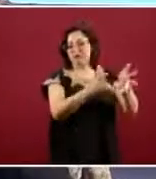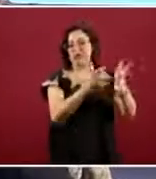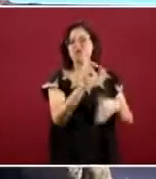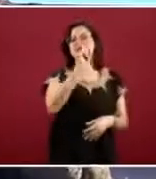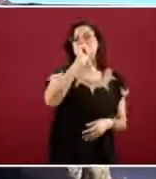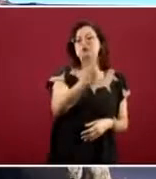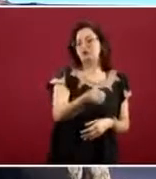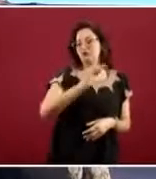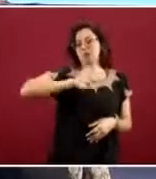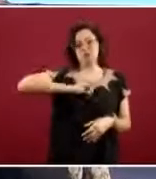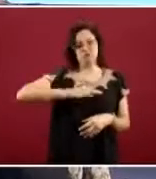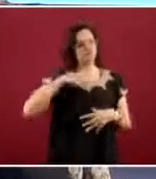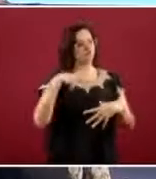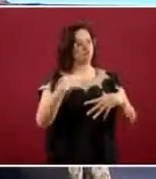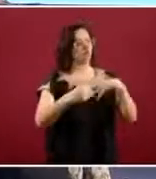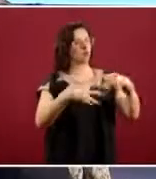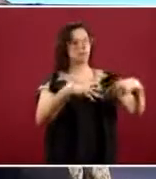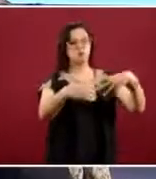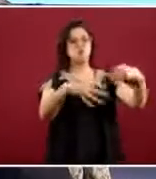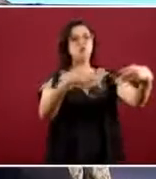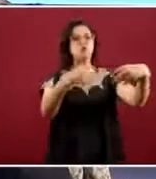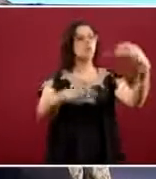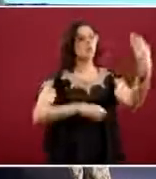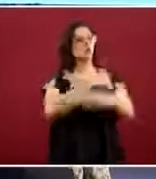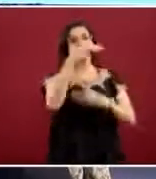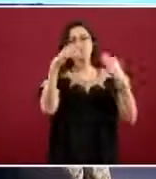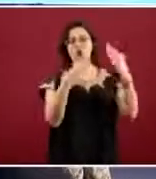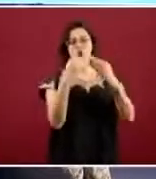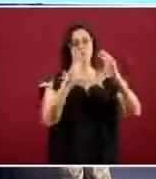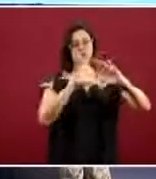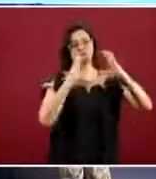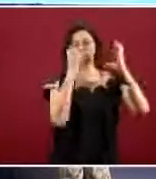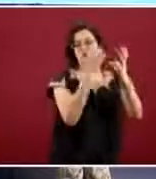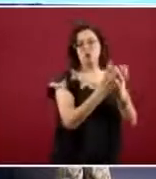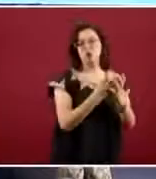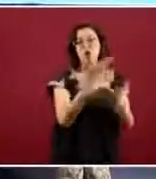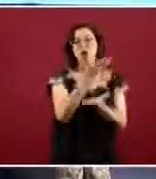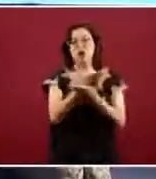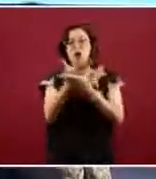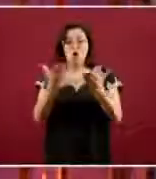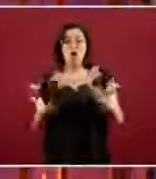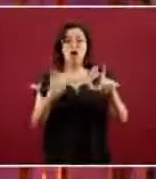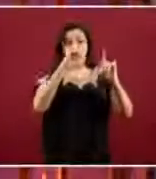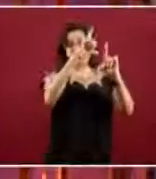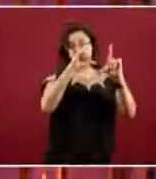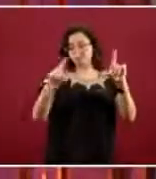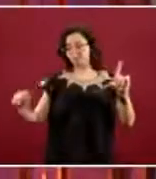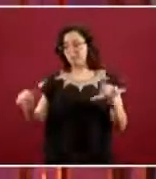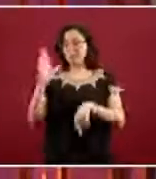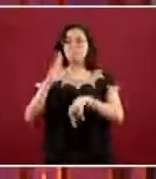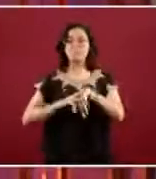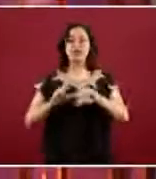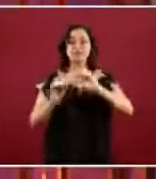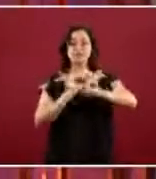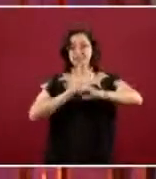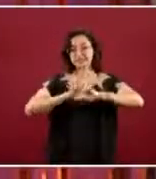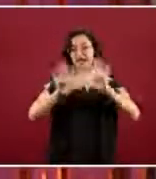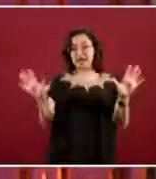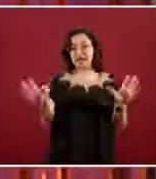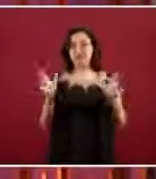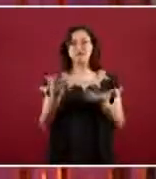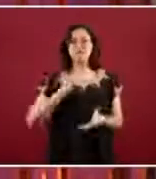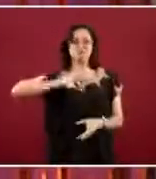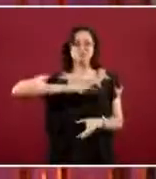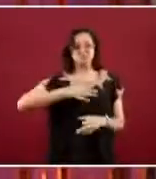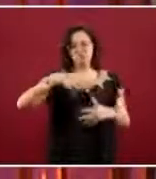significa que hay transmisión comunitaria en los mismos, nos da una representación un poco más visual de cómo se está